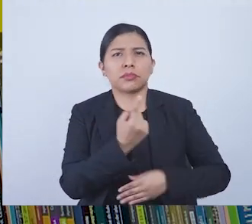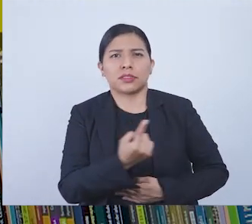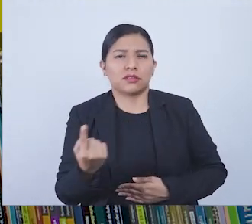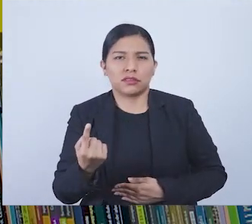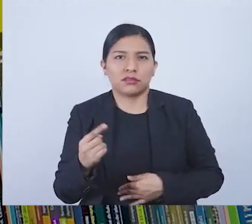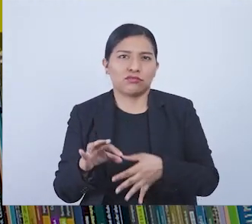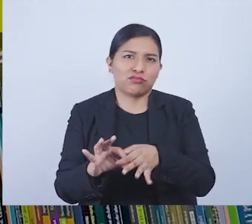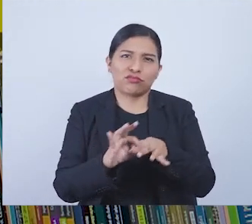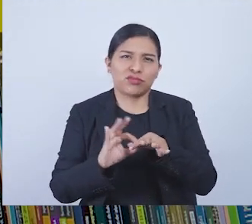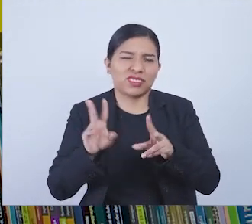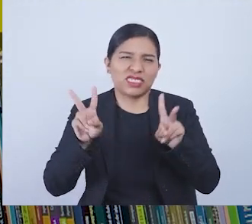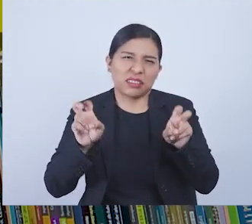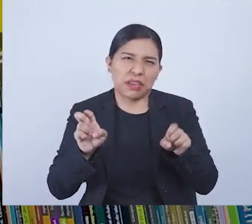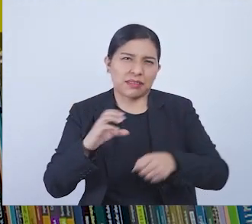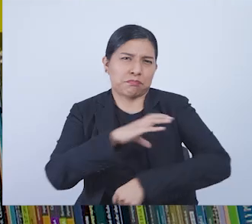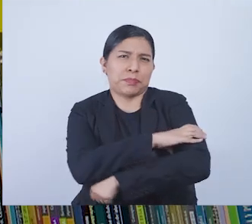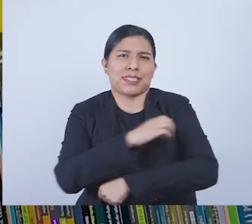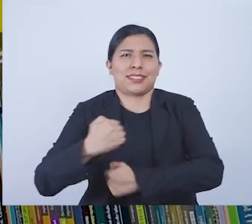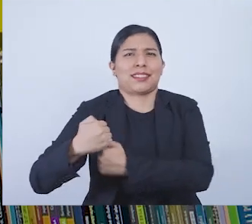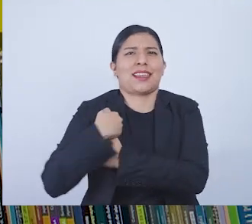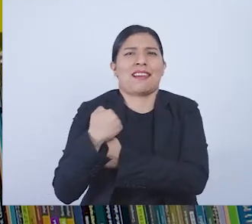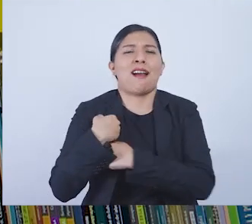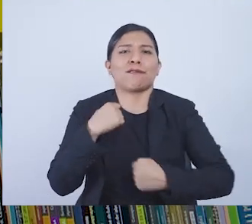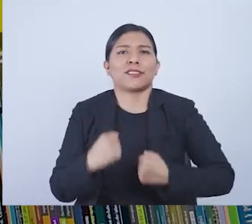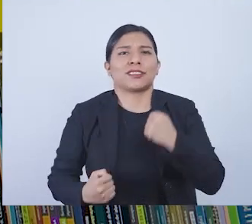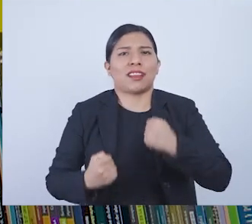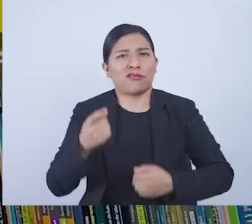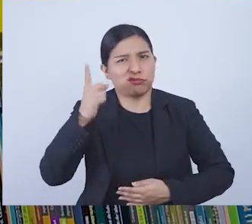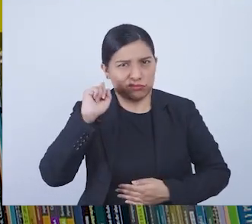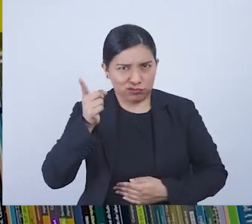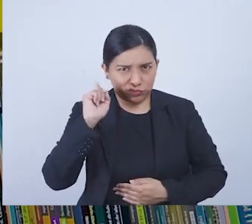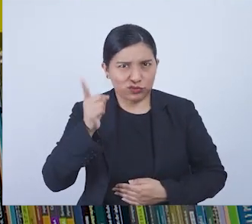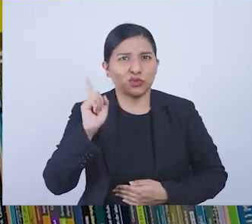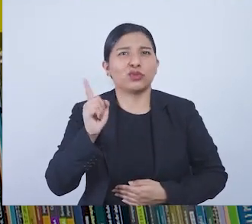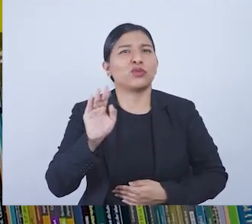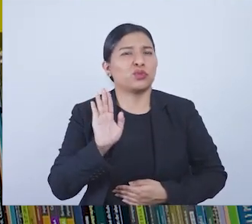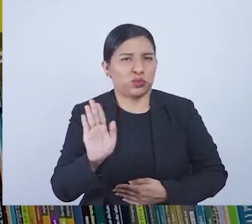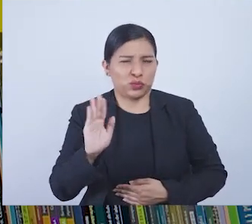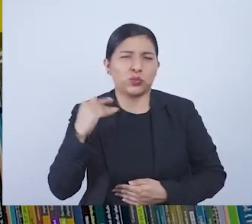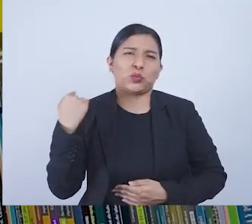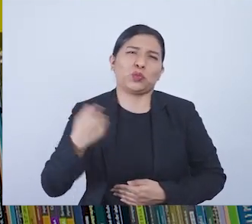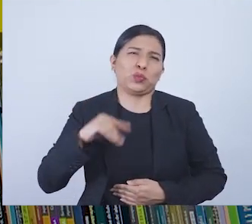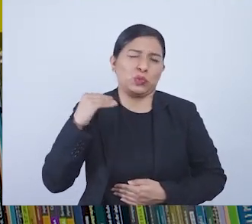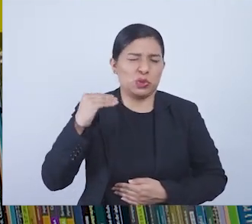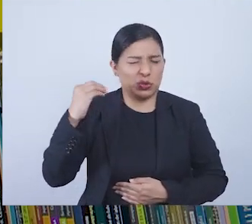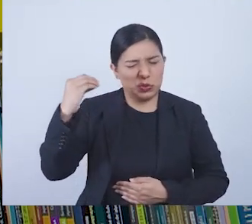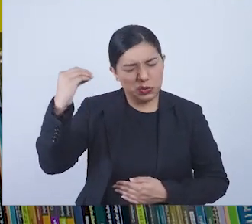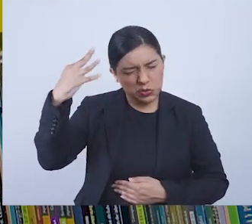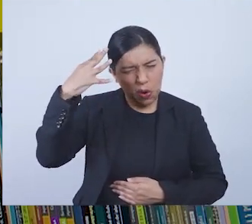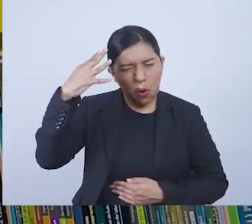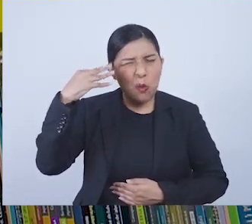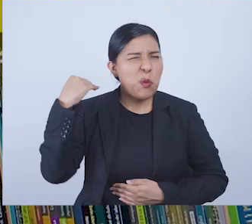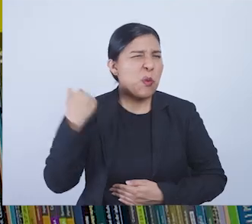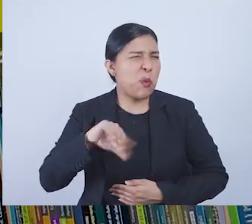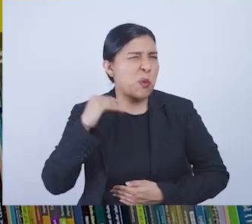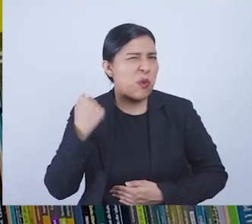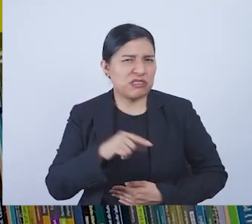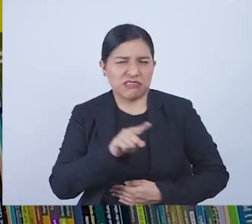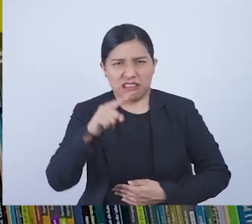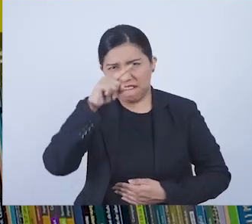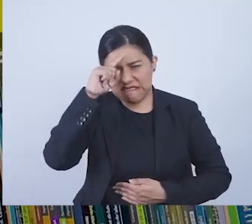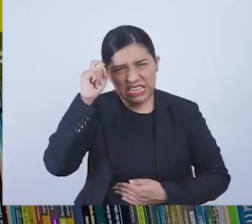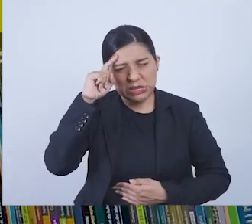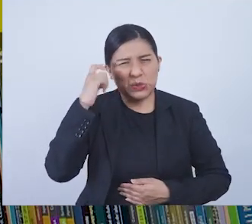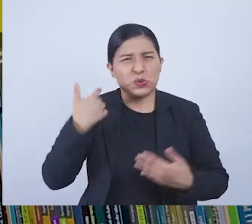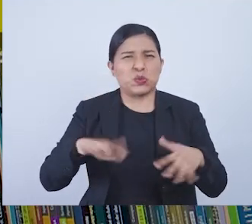por el sistema militar. Había muchos profesores curtidos del sol, que eran muy buenos también, pero enfocados en el